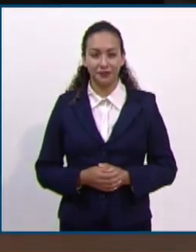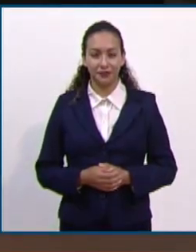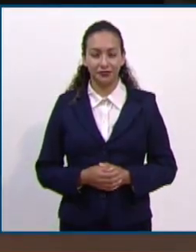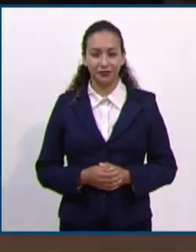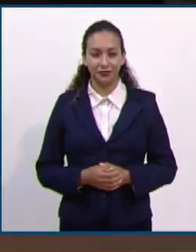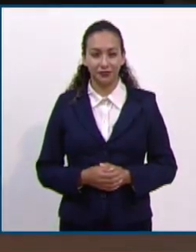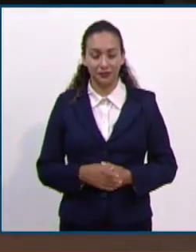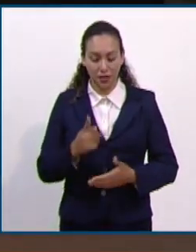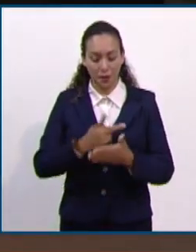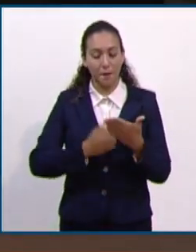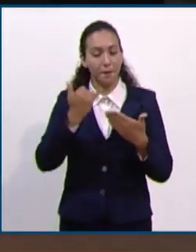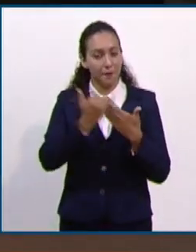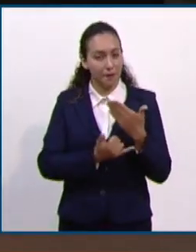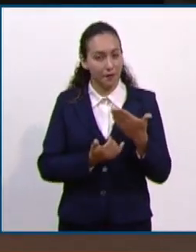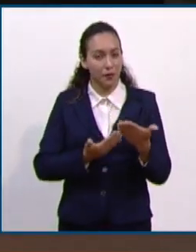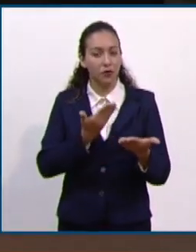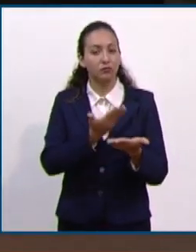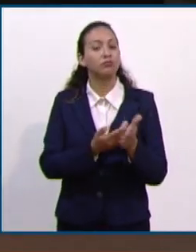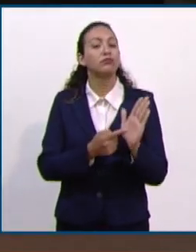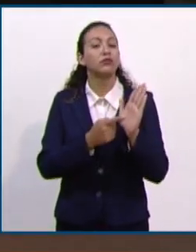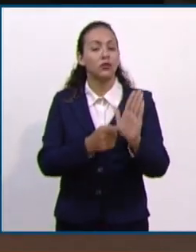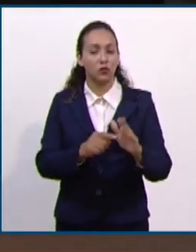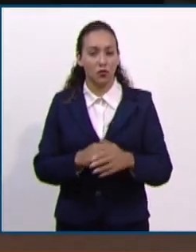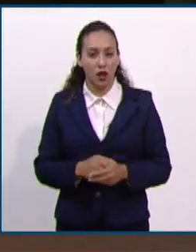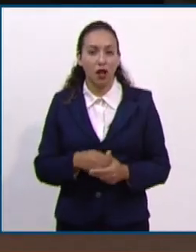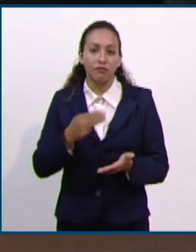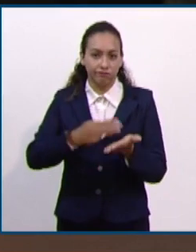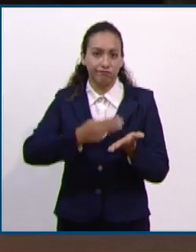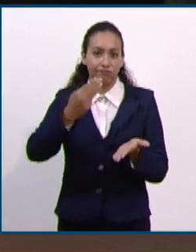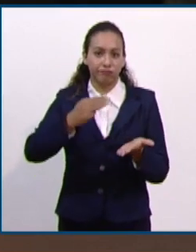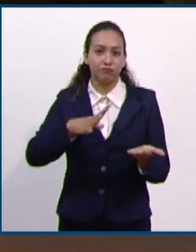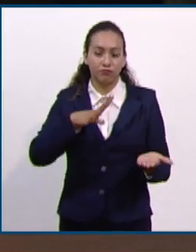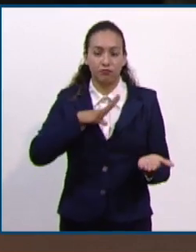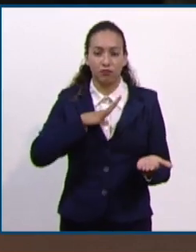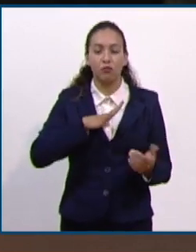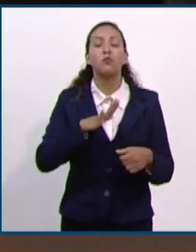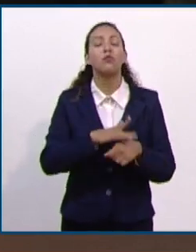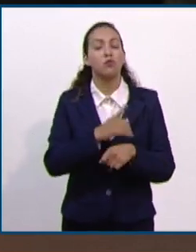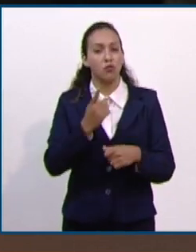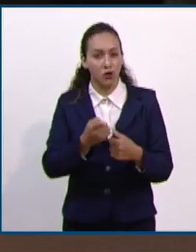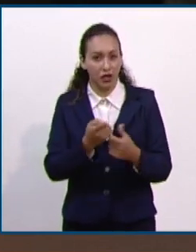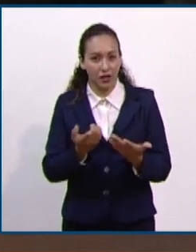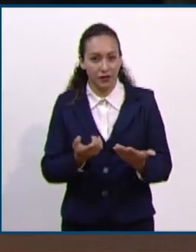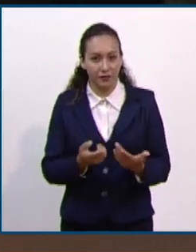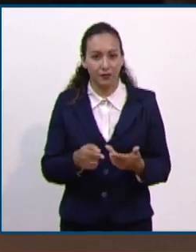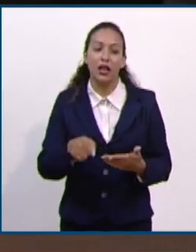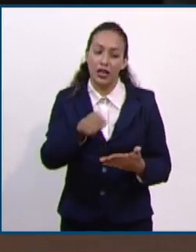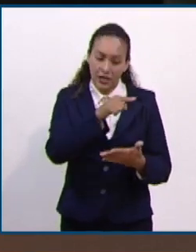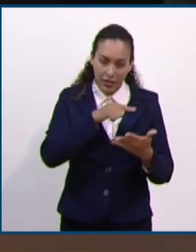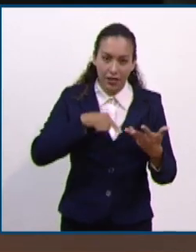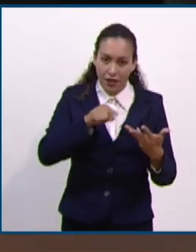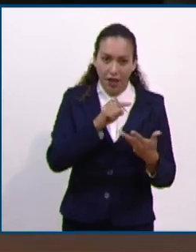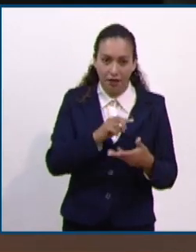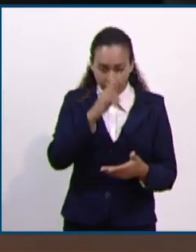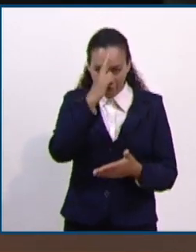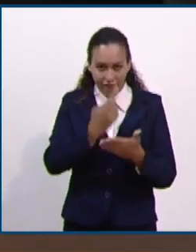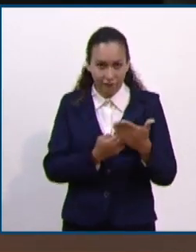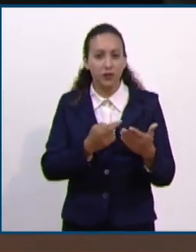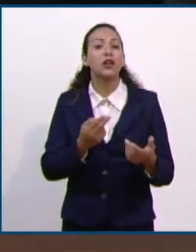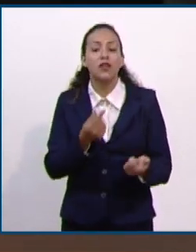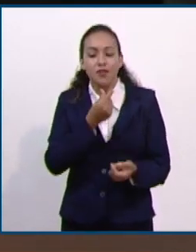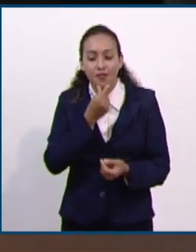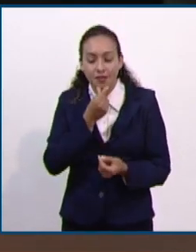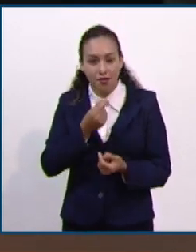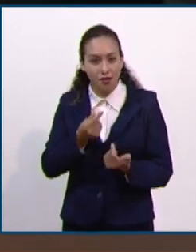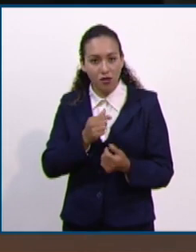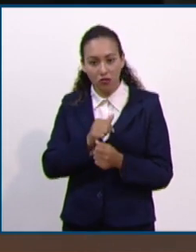El proyecto propone declarar la existencia de las infracciones al actualizarse la eficacia refleja de la cosa juzgada respecto a la